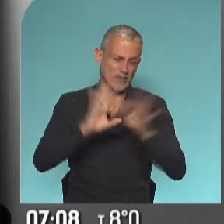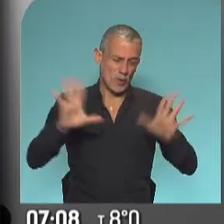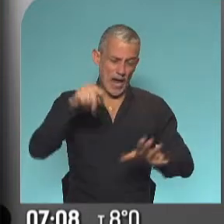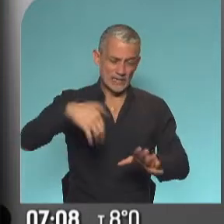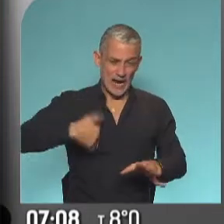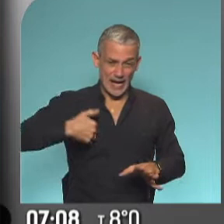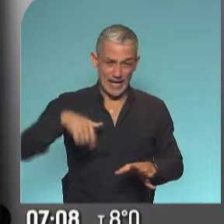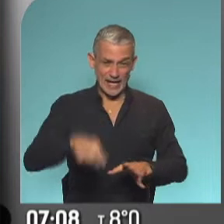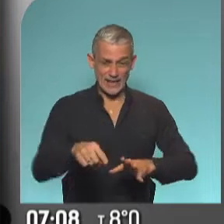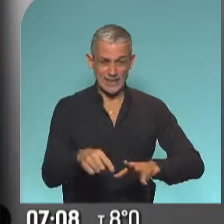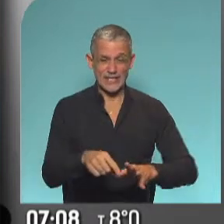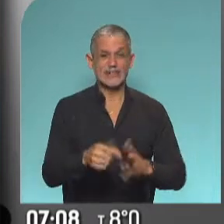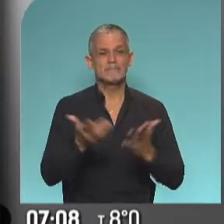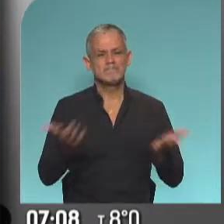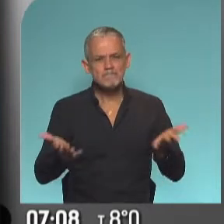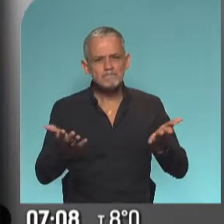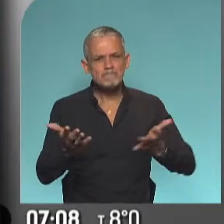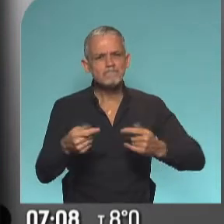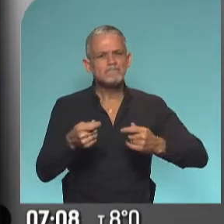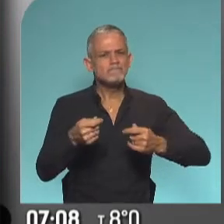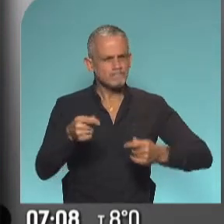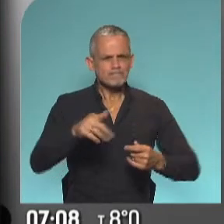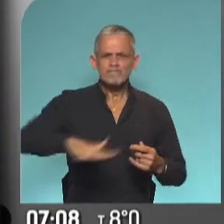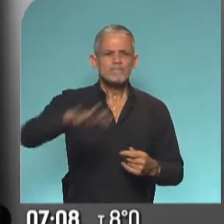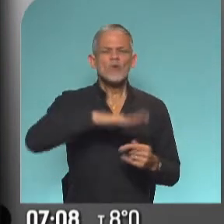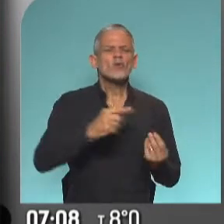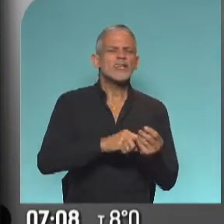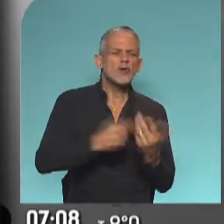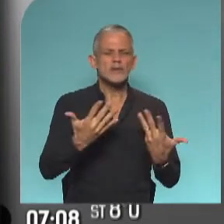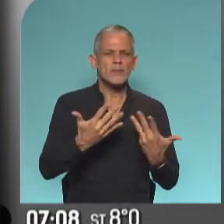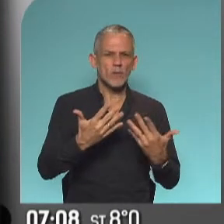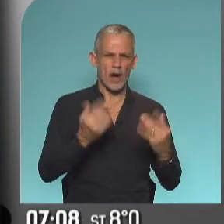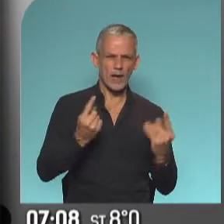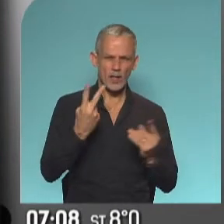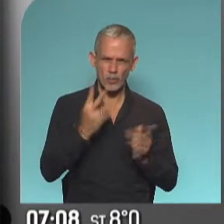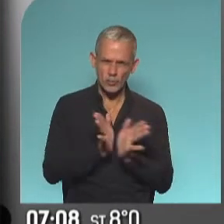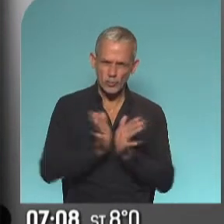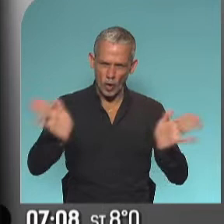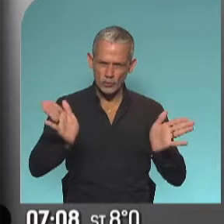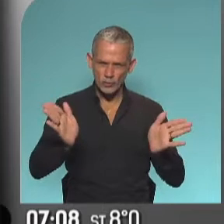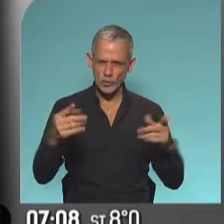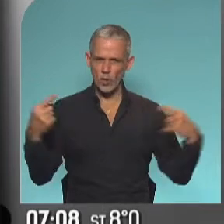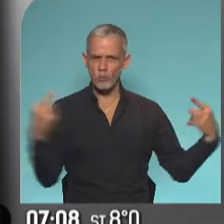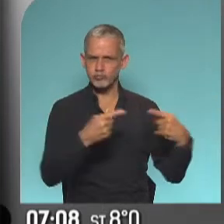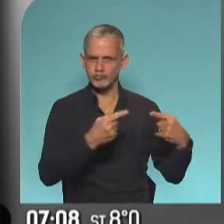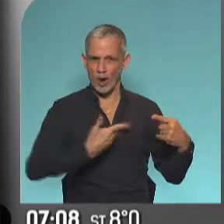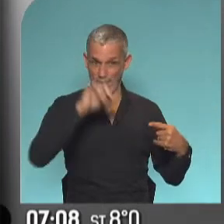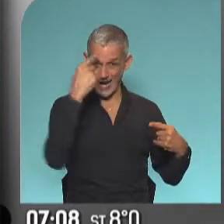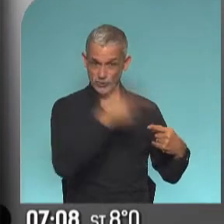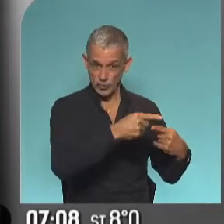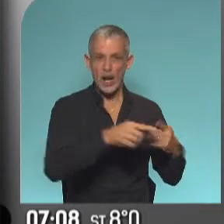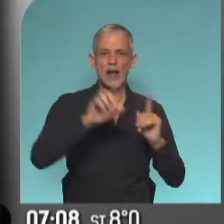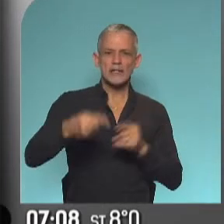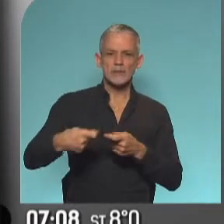República Argentina. Pero, insisto con esto, en un contexto de dos juegos al mismo tiempo, la confrontación con el gobierno nacional y